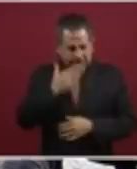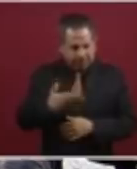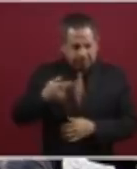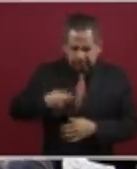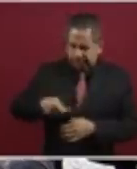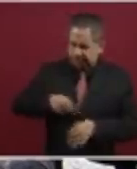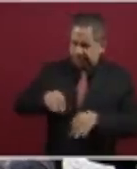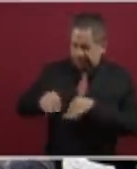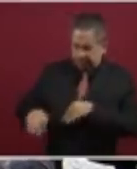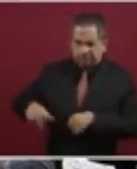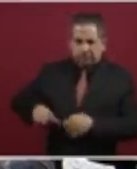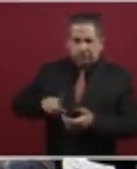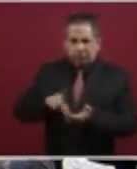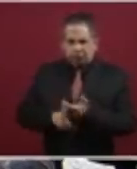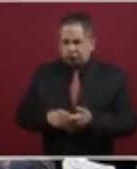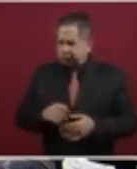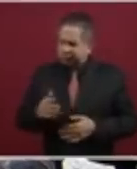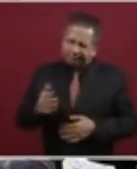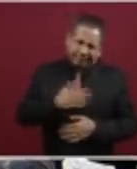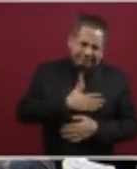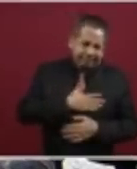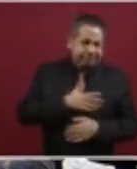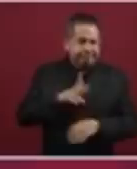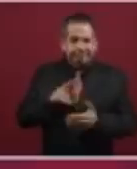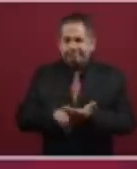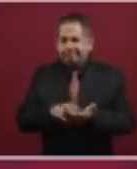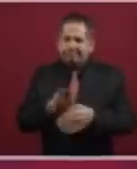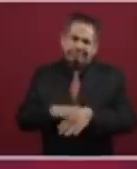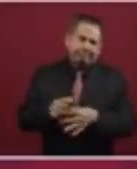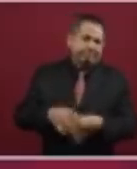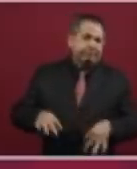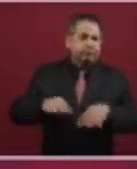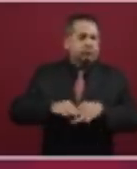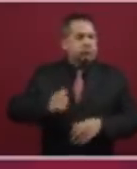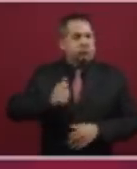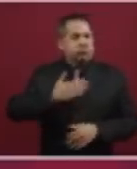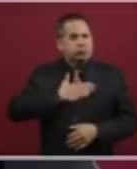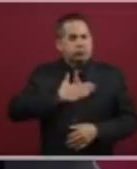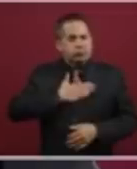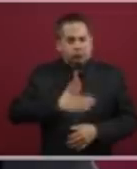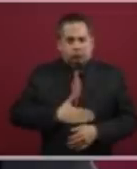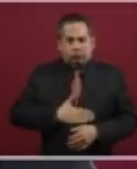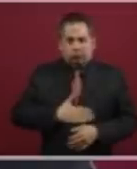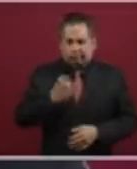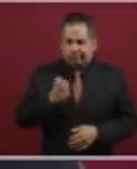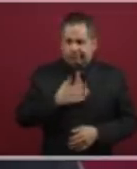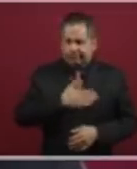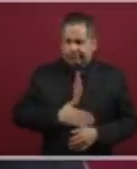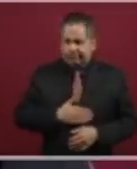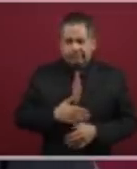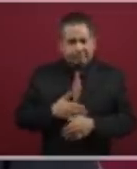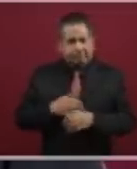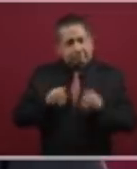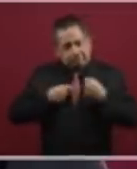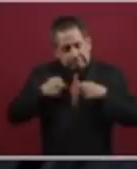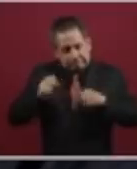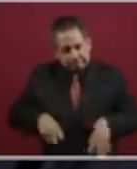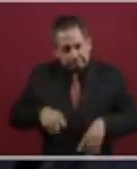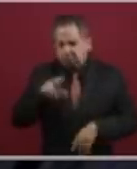público pone por encima la justicia y no se rinde.